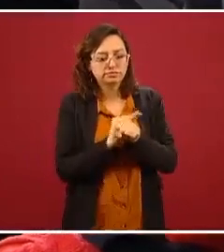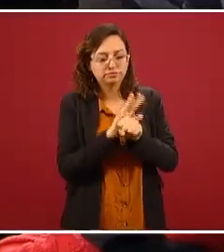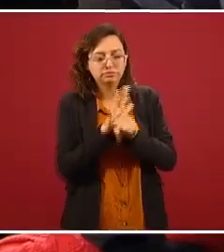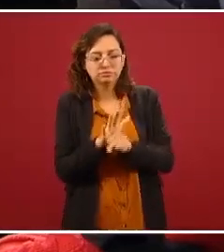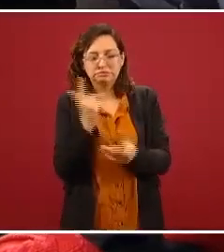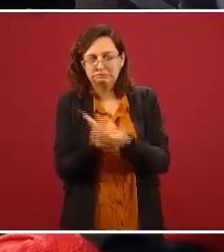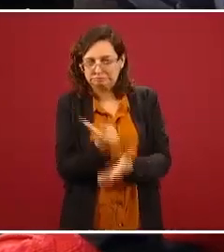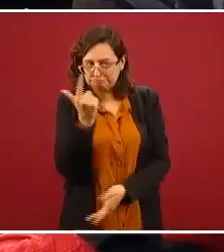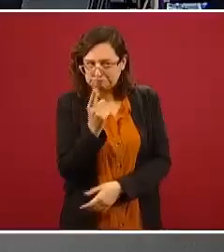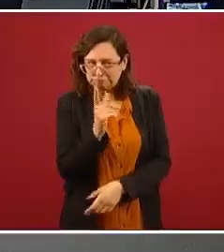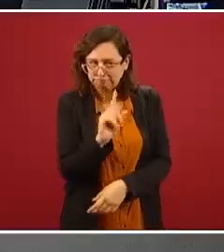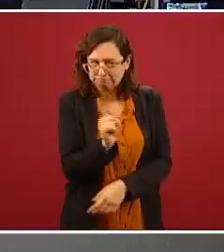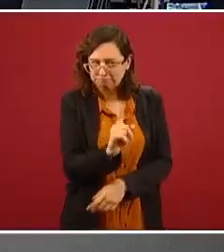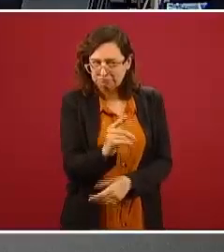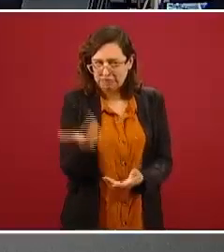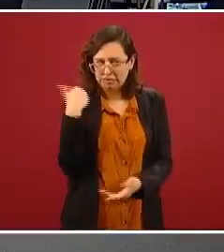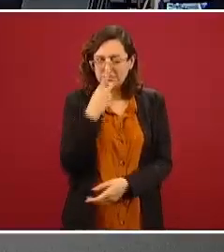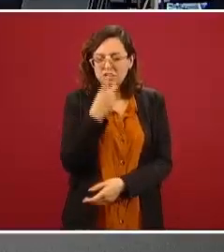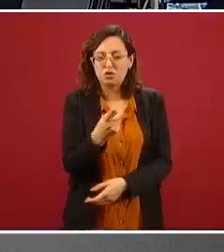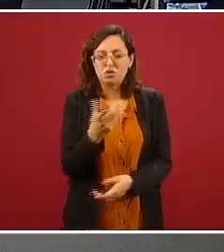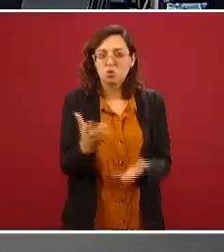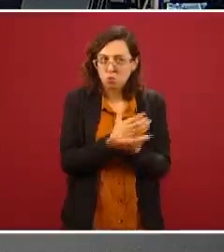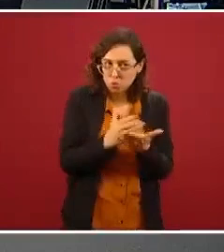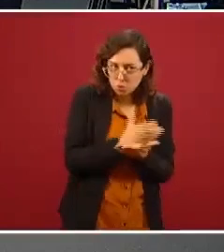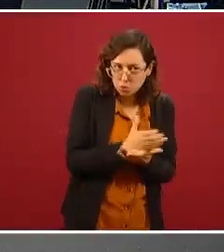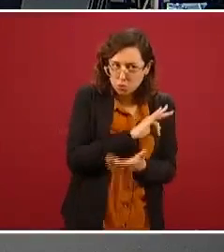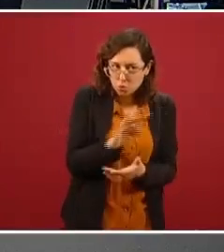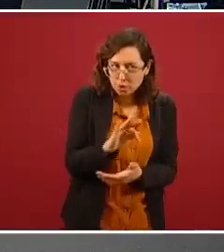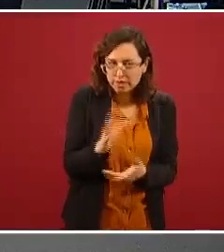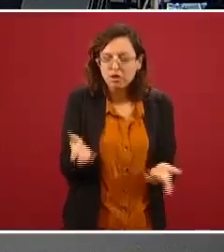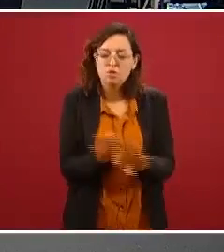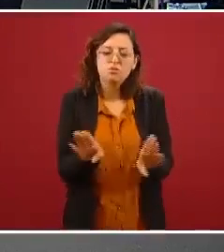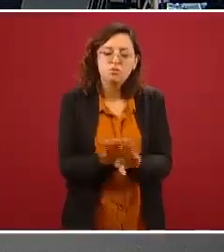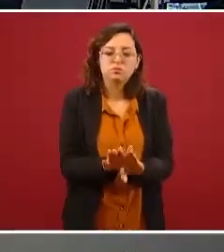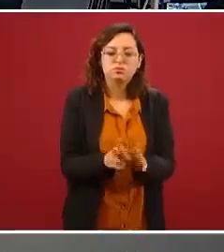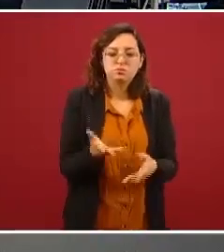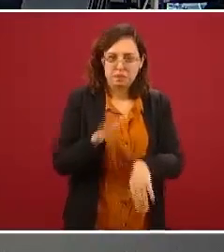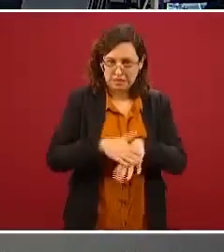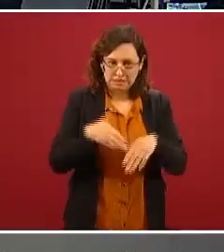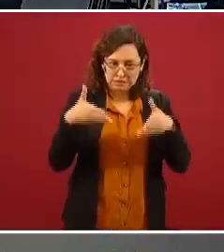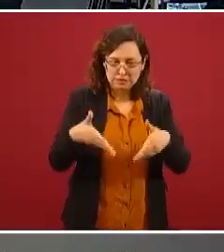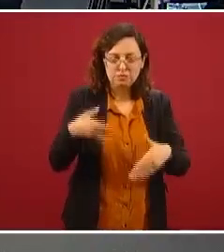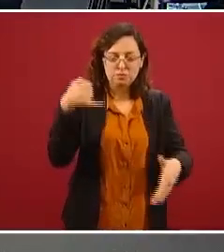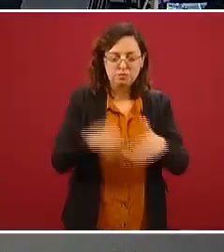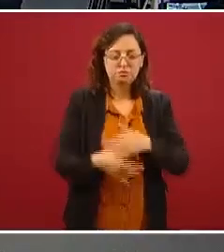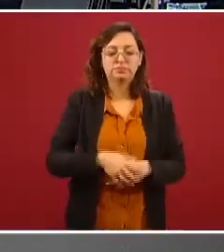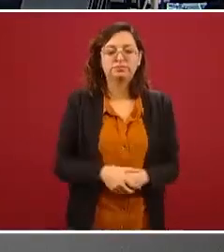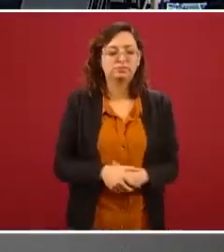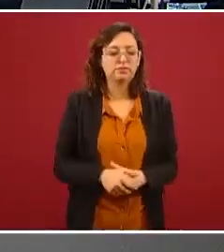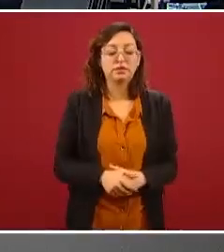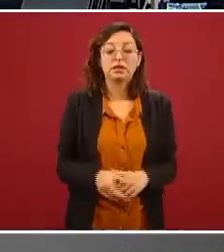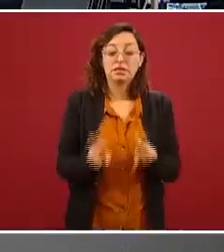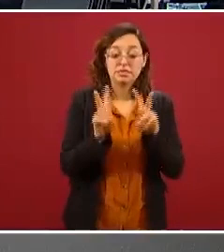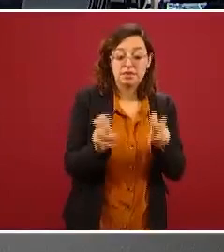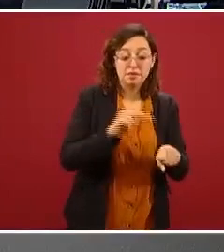que no era muy alto. Y ¿se tiene cura, no se tiene cura? Un poco abundar en este tema médico. Con mucho gusto, tanto en el tema médico como en el